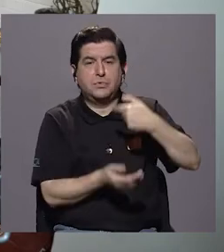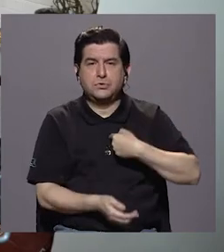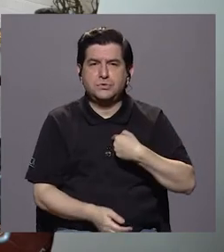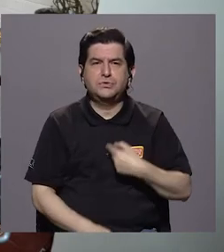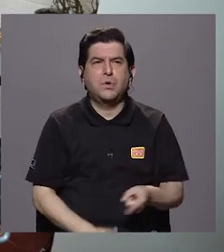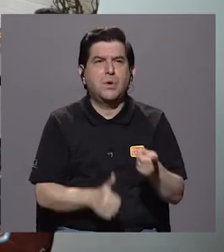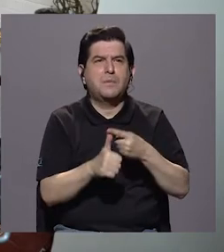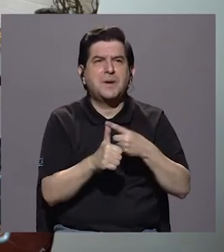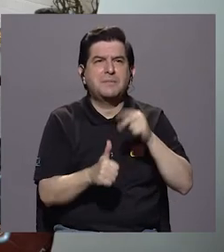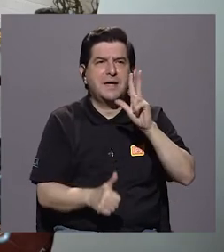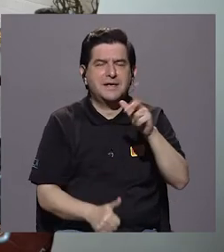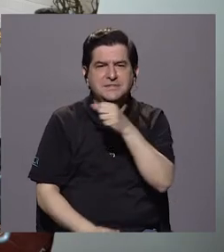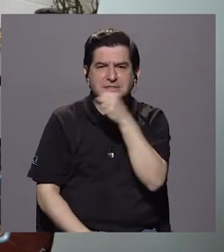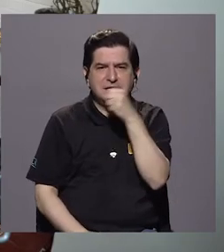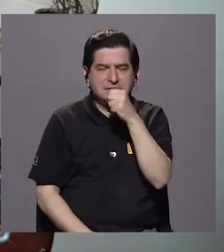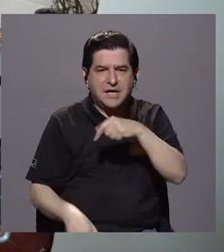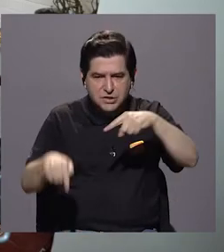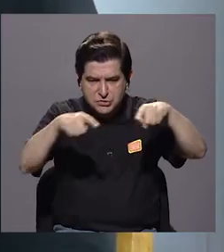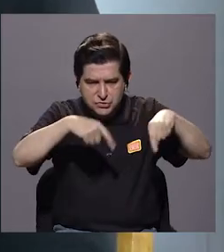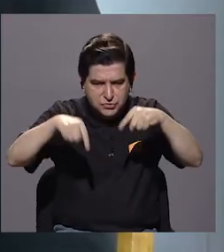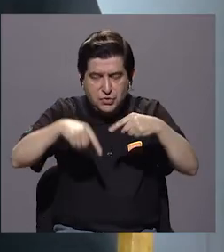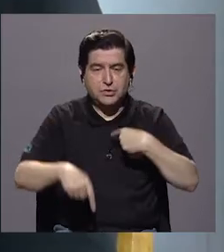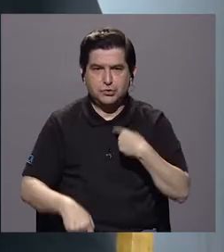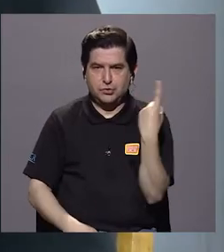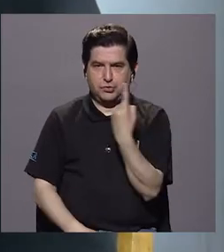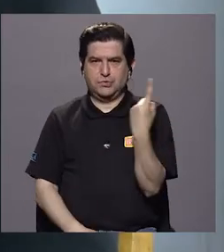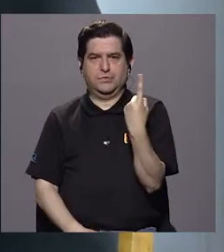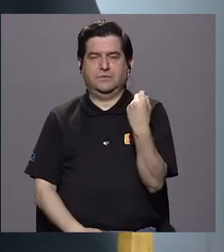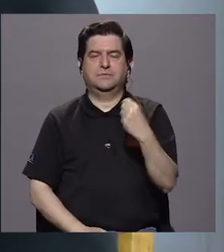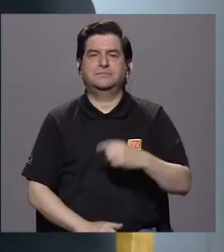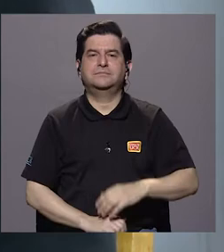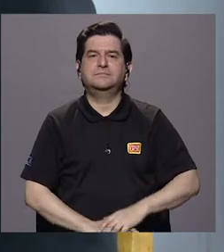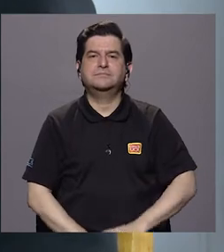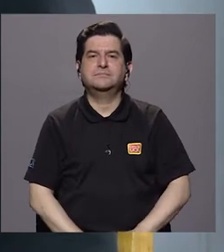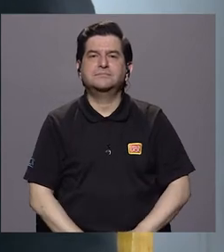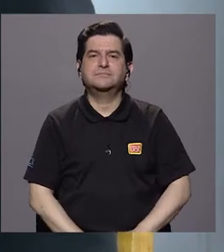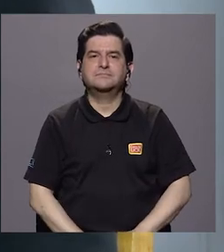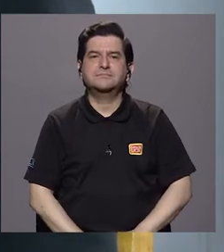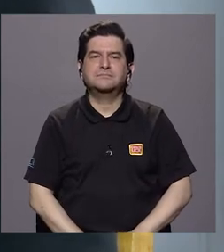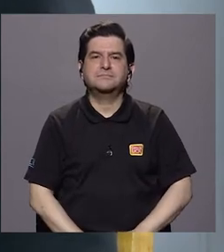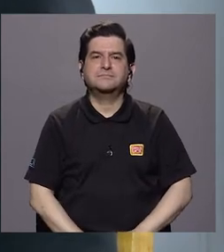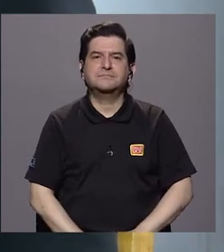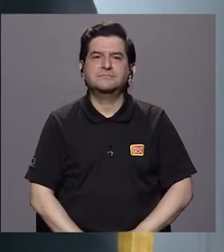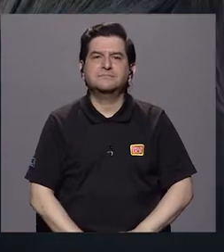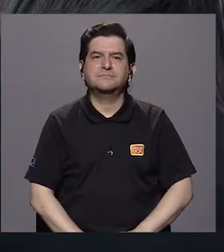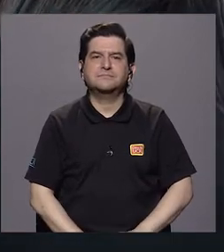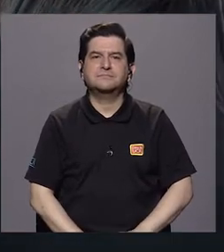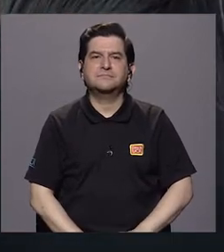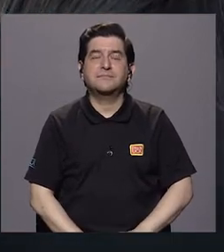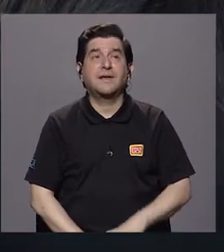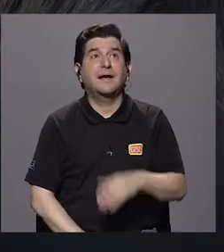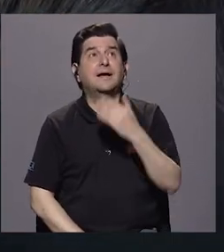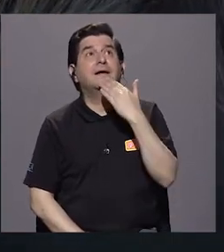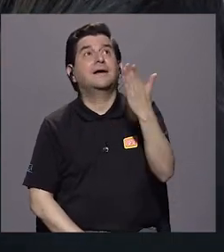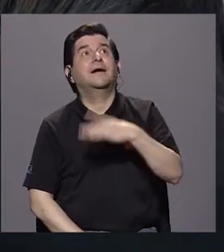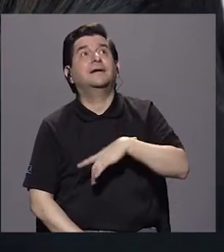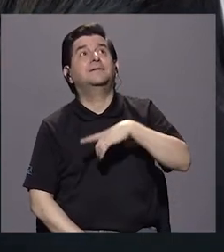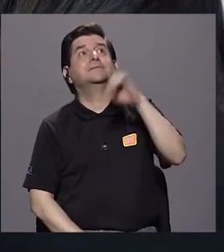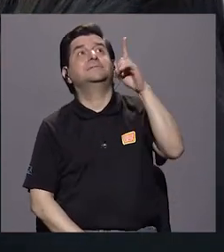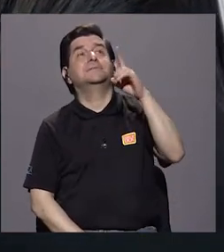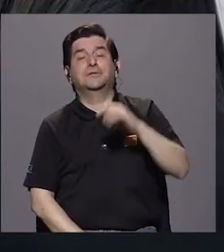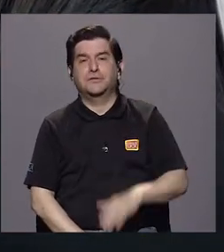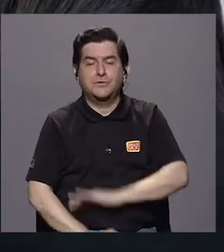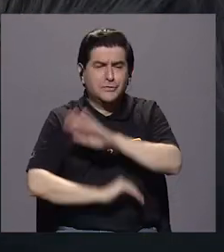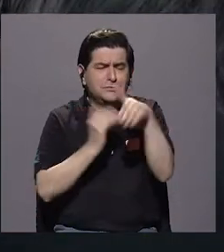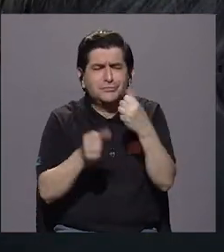primeros tres canciones como solista. Y pues gracias a Dios, gracias a